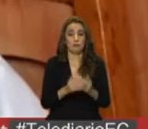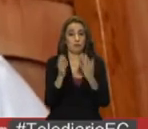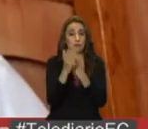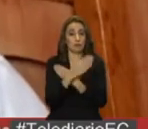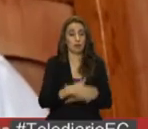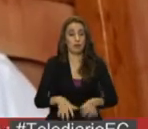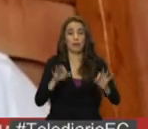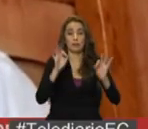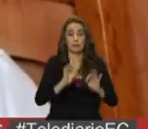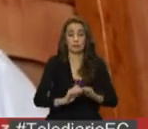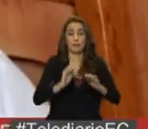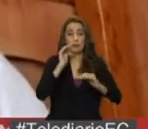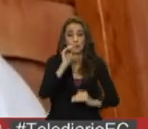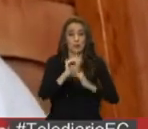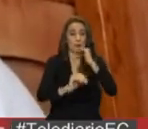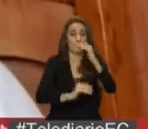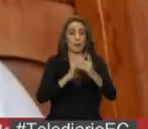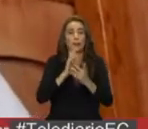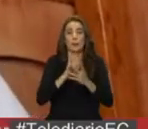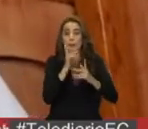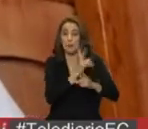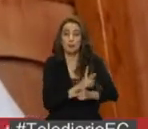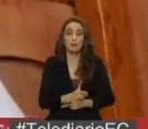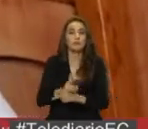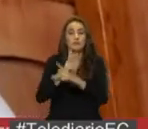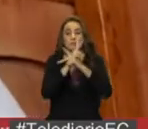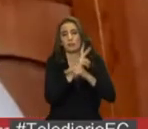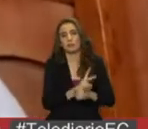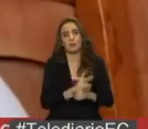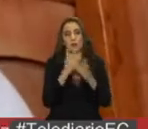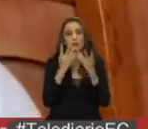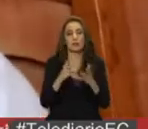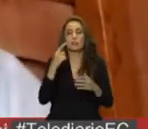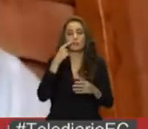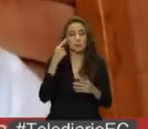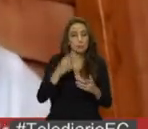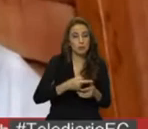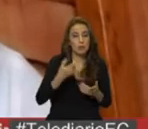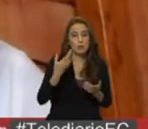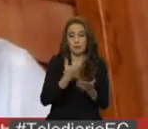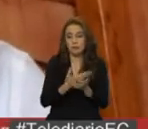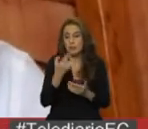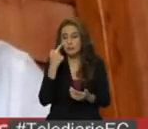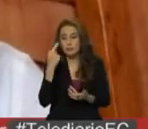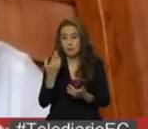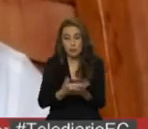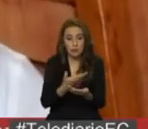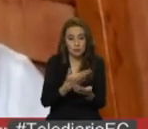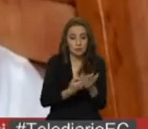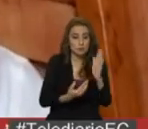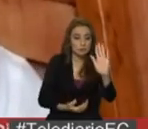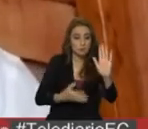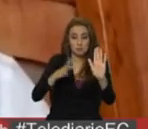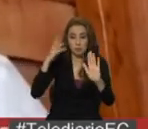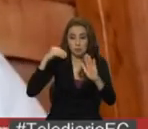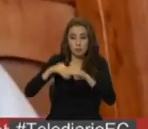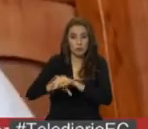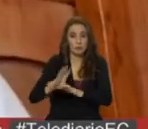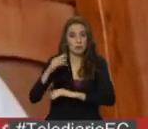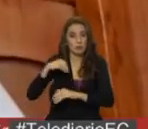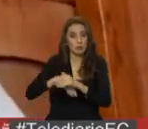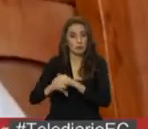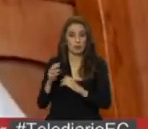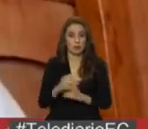que tiene que prever el juez de preservar las pruebas, de evitar que la evasión, de evitar la fuga, y al señor lo encontraron